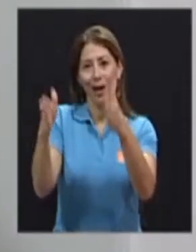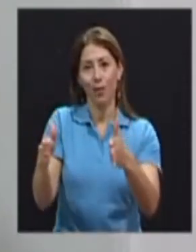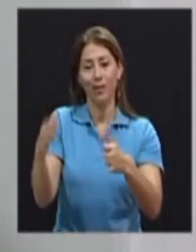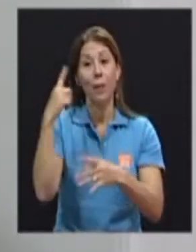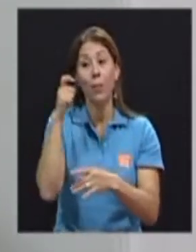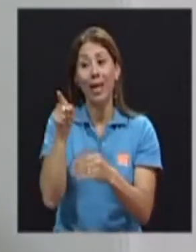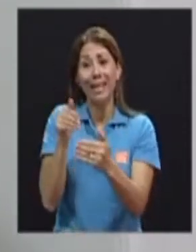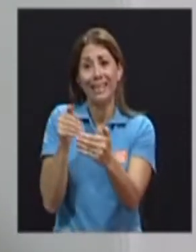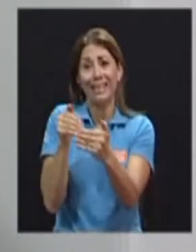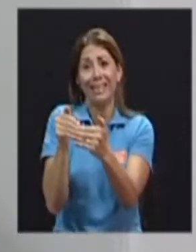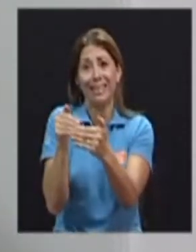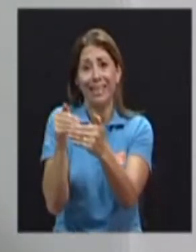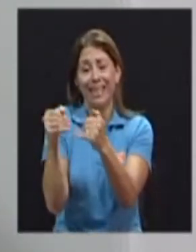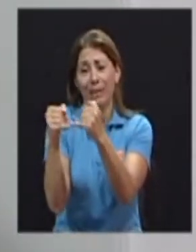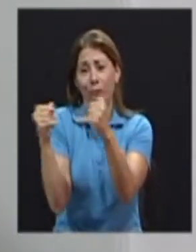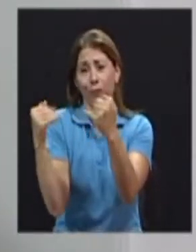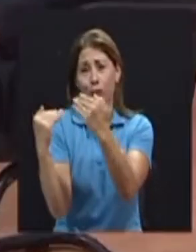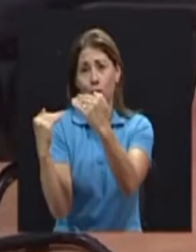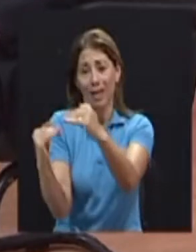porque estaba ahí en la frontera.